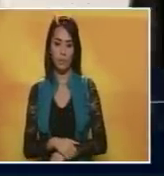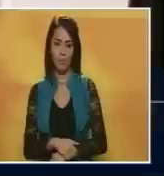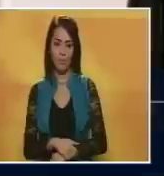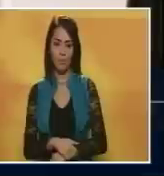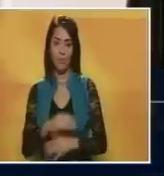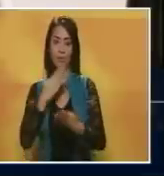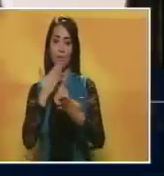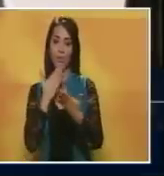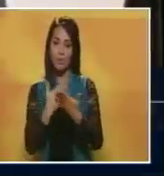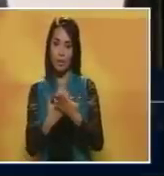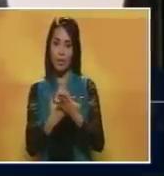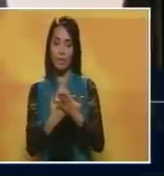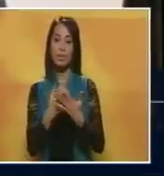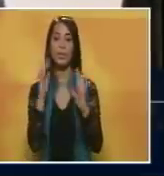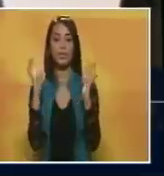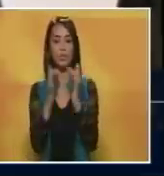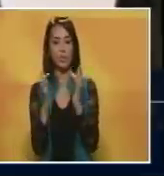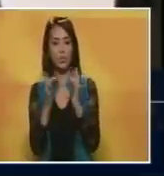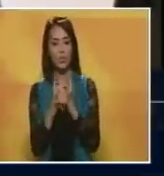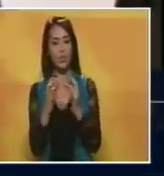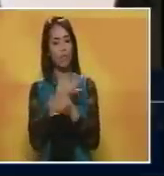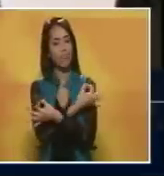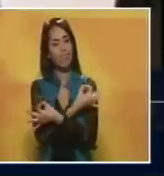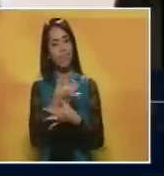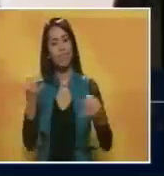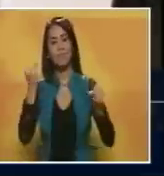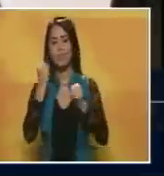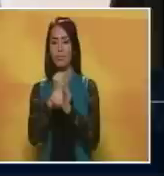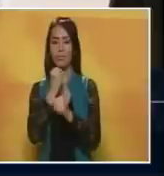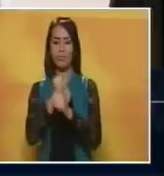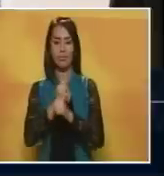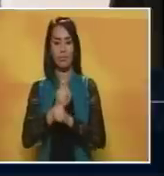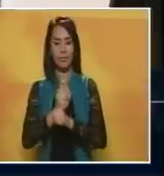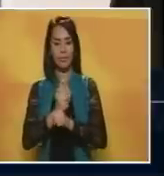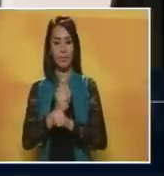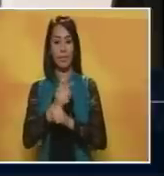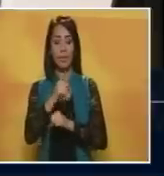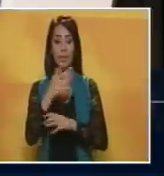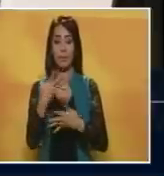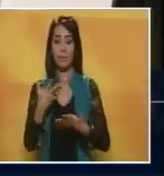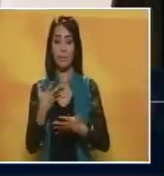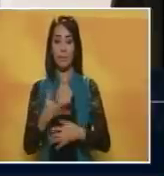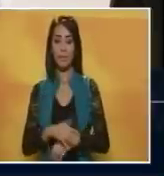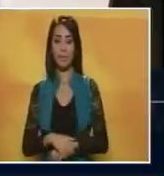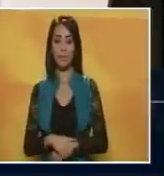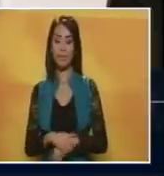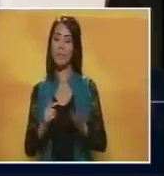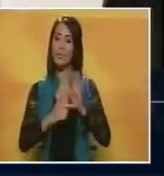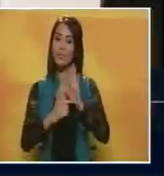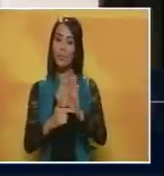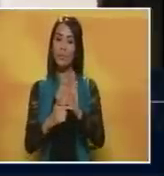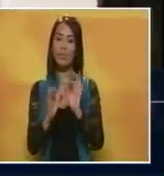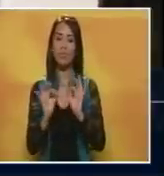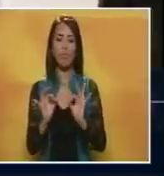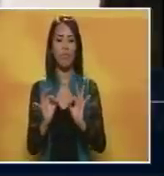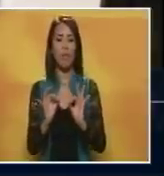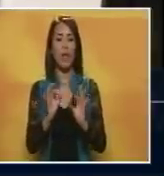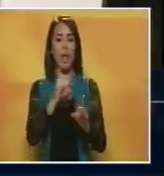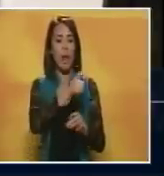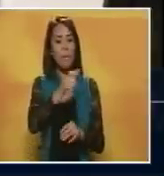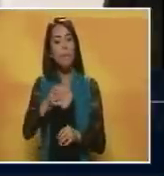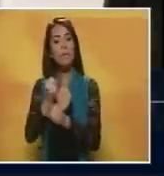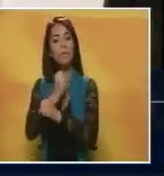gracias a sus contactos ya su excelente dominio de la sociedad médica sus indicaciones evitan a nuestros empleados